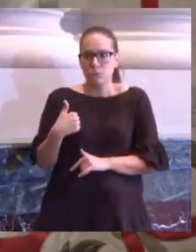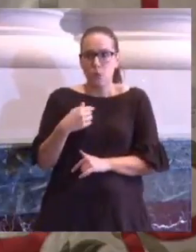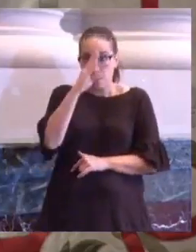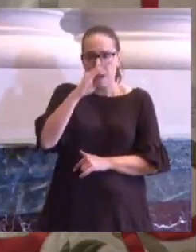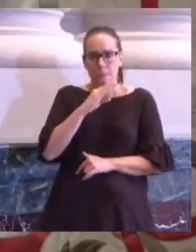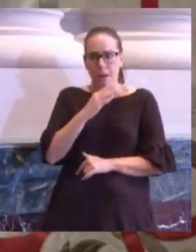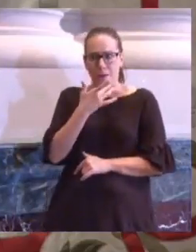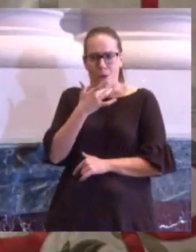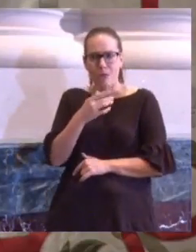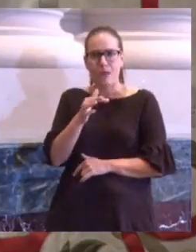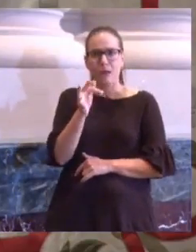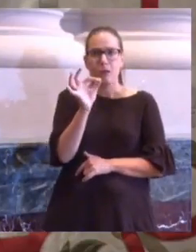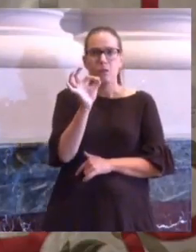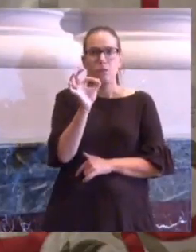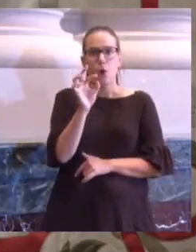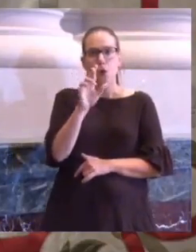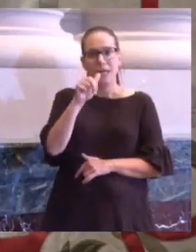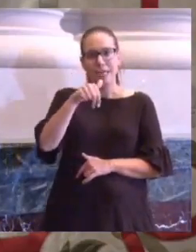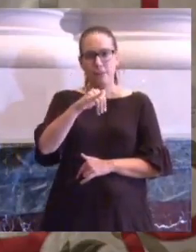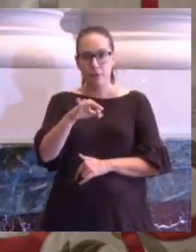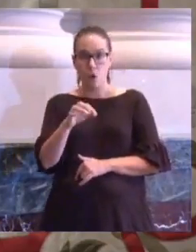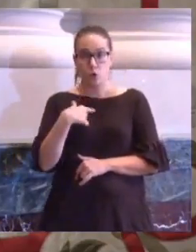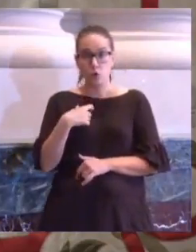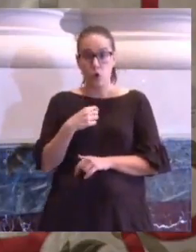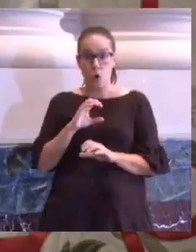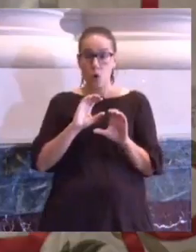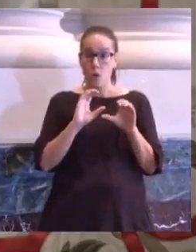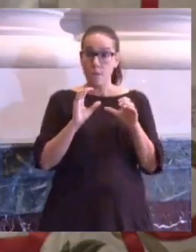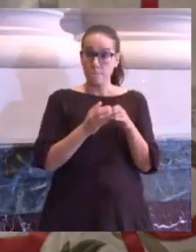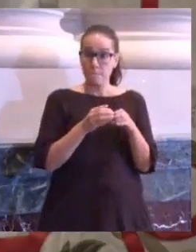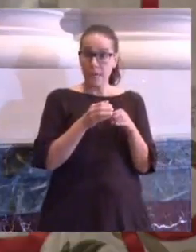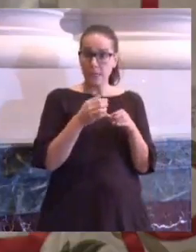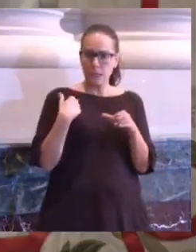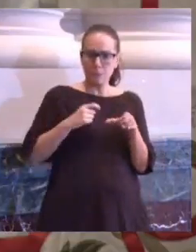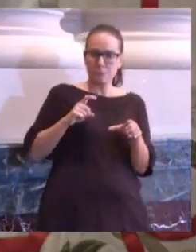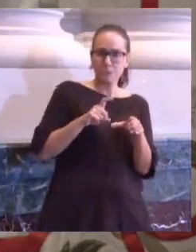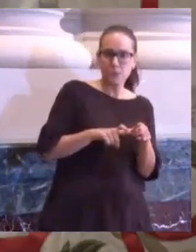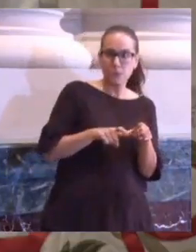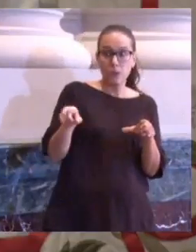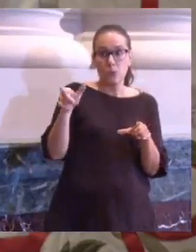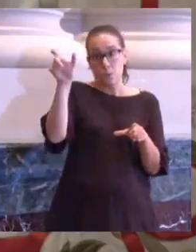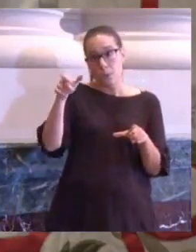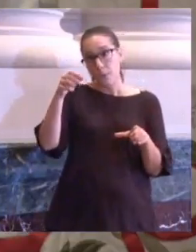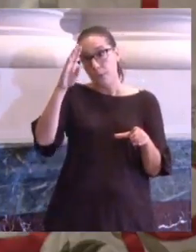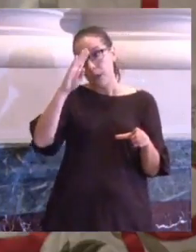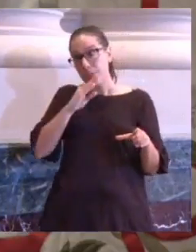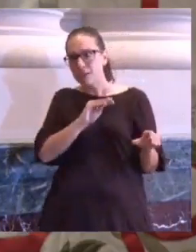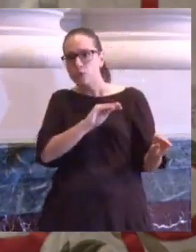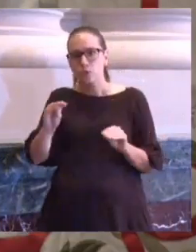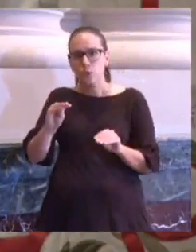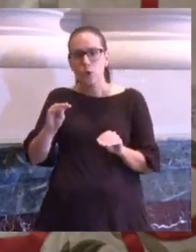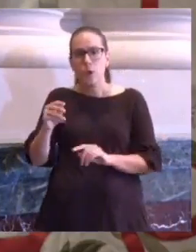a Florencio Ripollés, cuando yo llegué al partido. Era ya presidente de la Diputación Provincial de Zaragoza, el primer presidente socialista